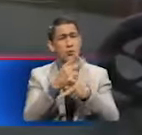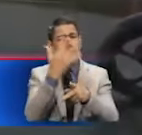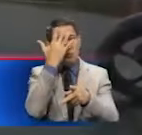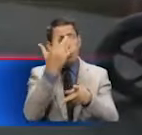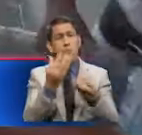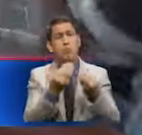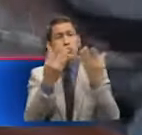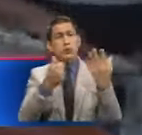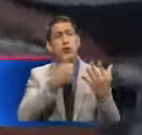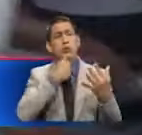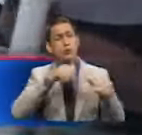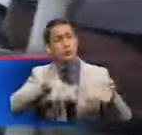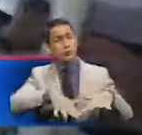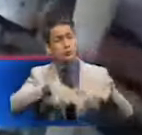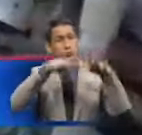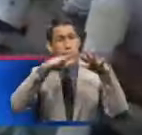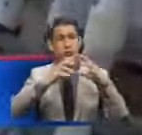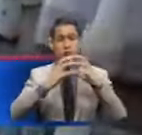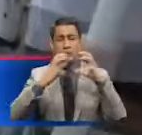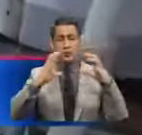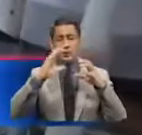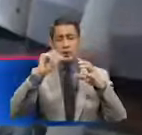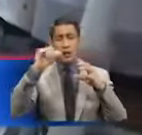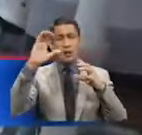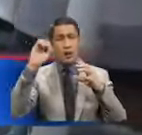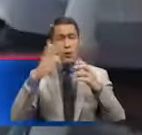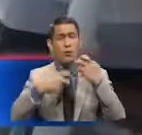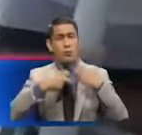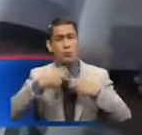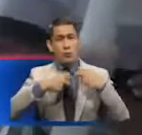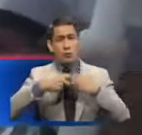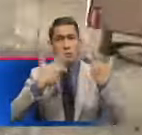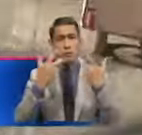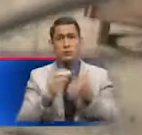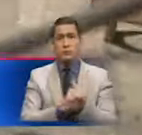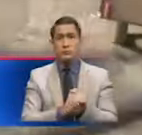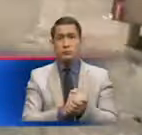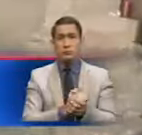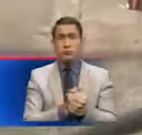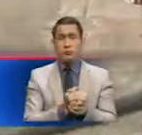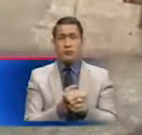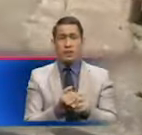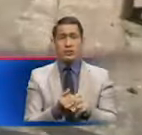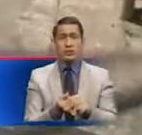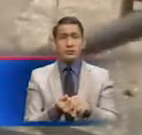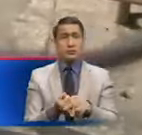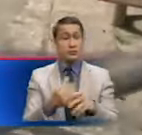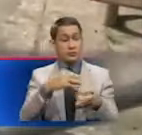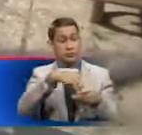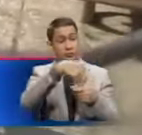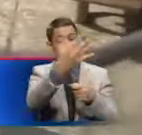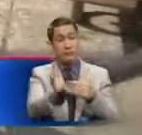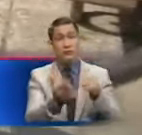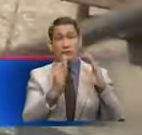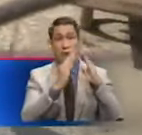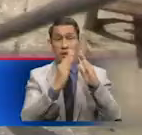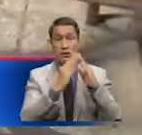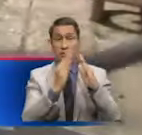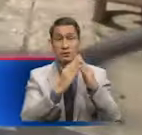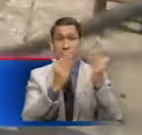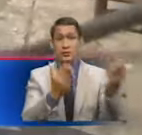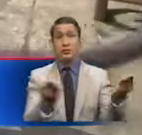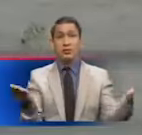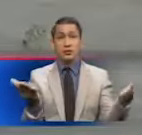guineo. Y el cacao no produce mucha agua, amigos. Aquí me da el agua lo que yo salgo de mi casa. Aquí ando con la